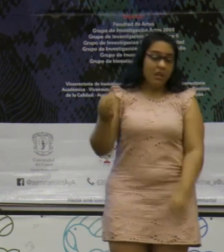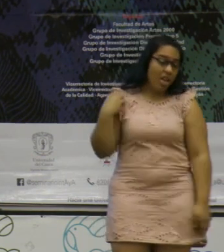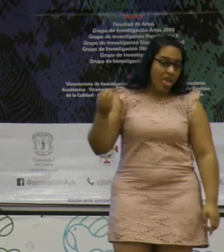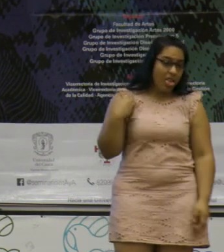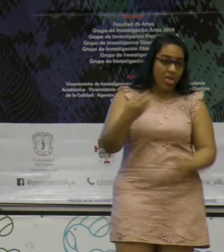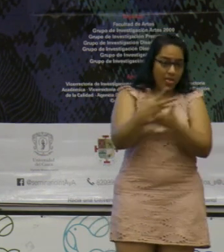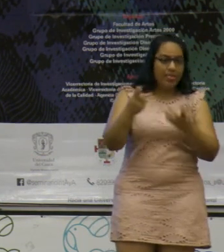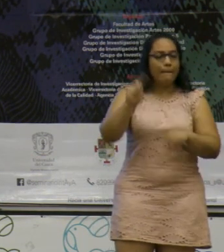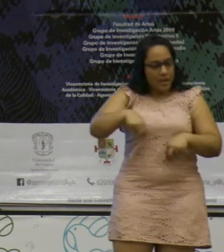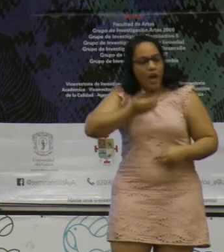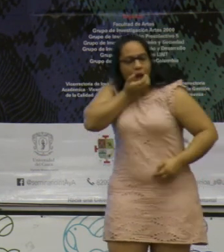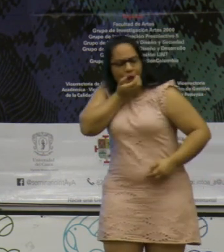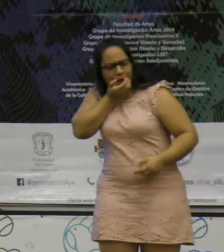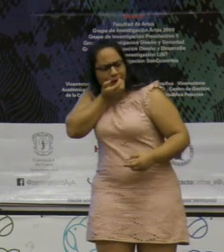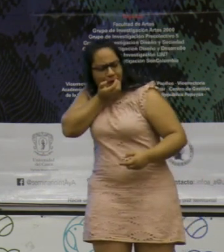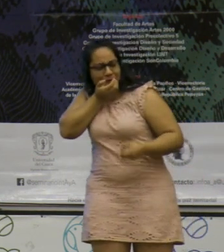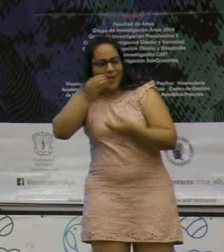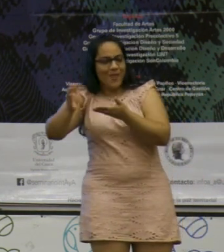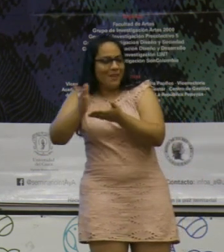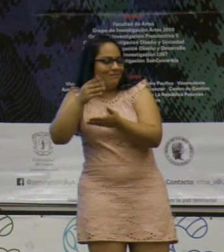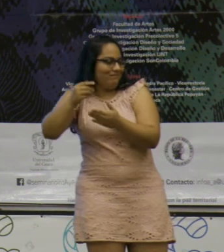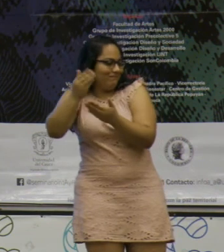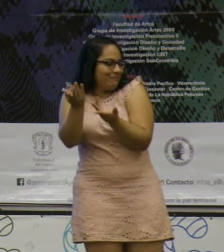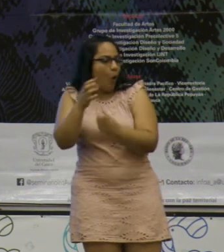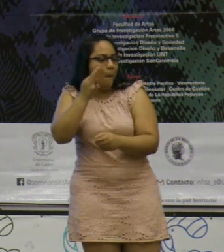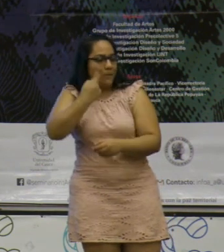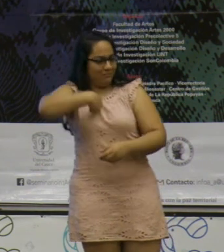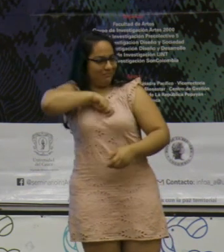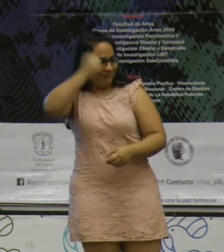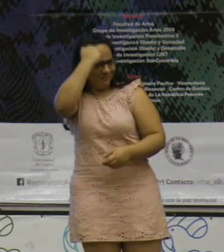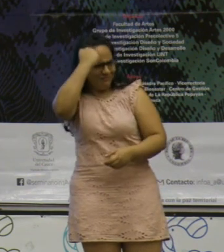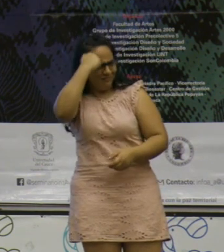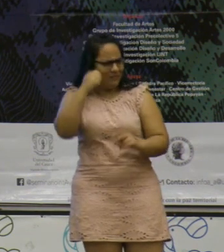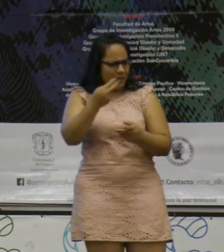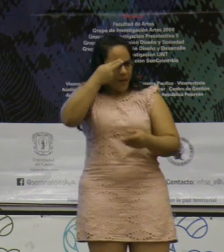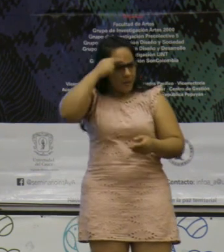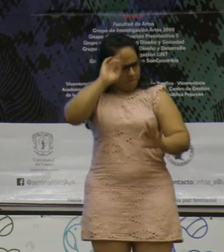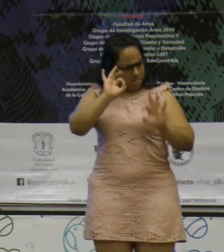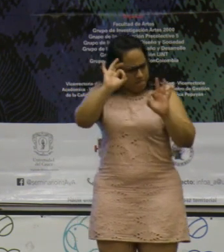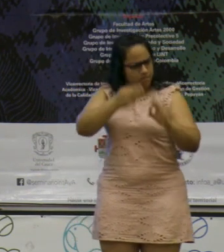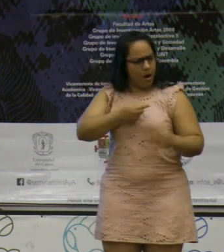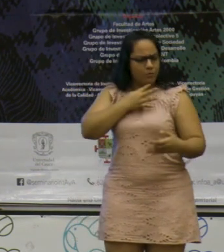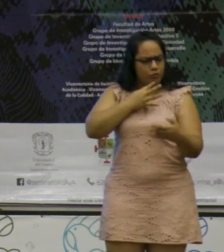un excelente audiolibro de él, leído por un maestro español buenísimo que hace por lo menos una interpretación que a uno le gusta.